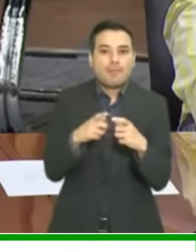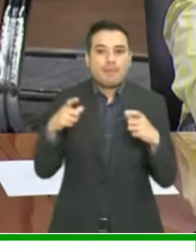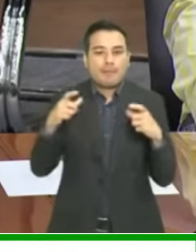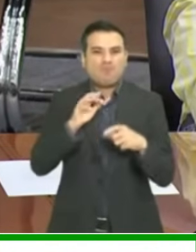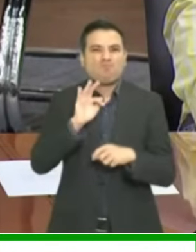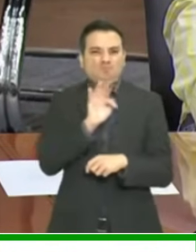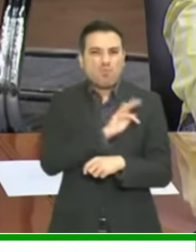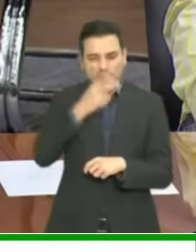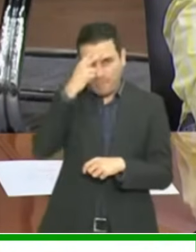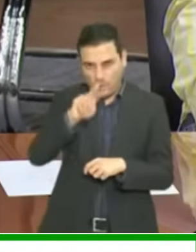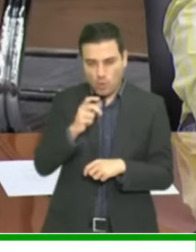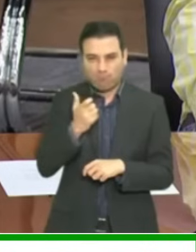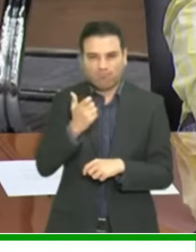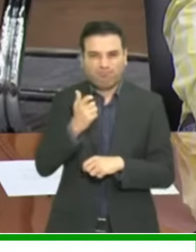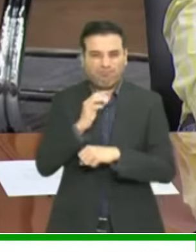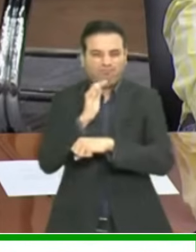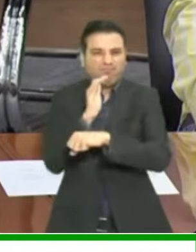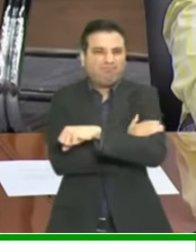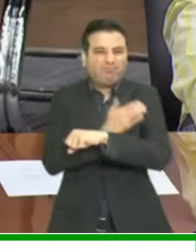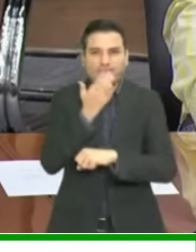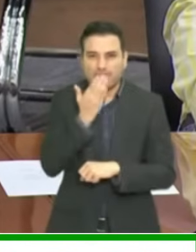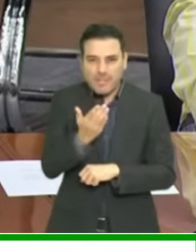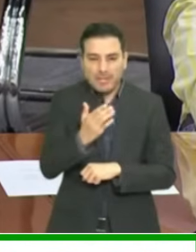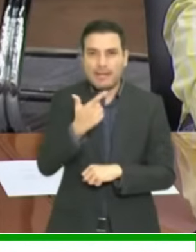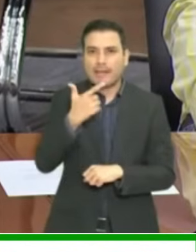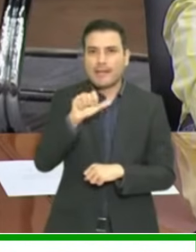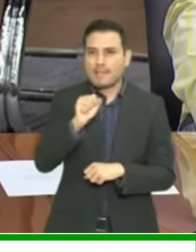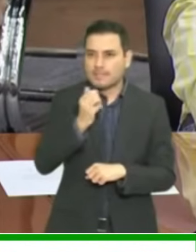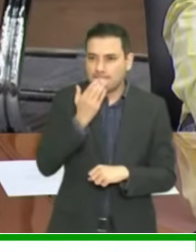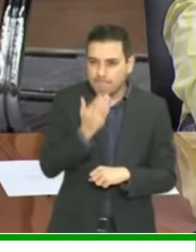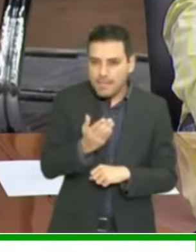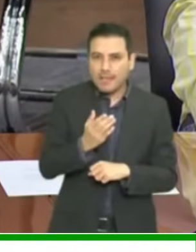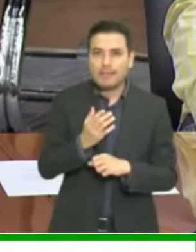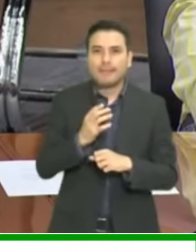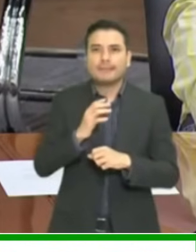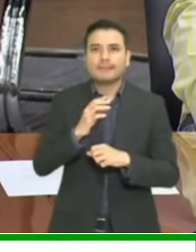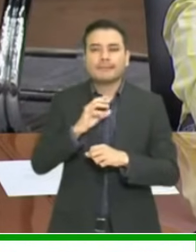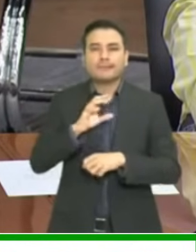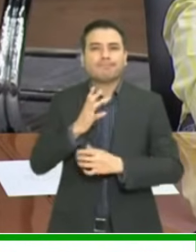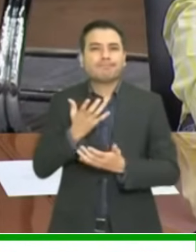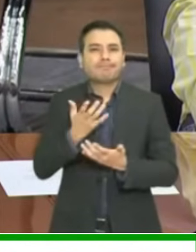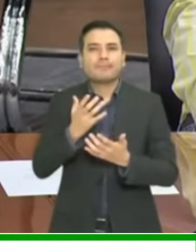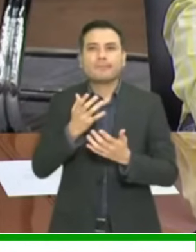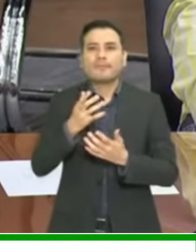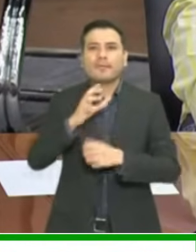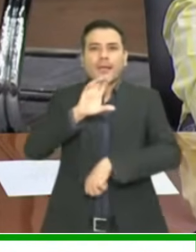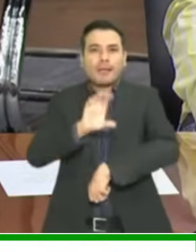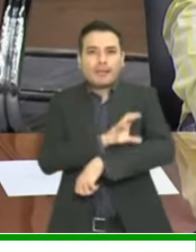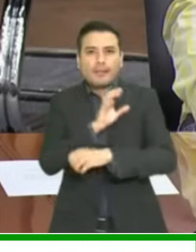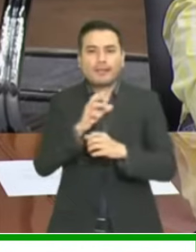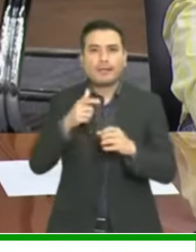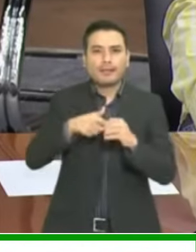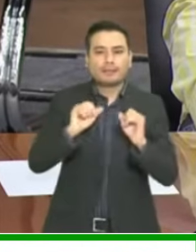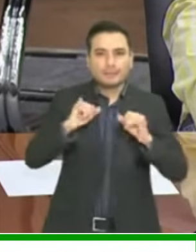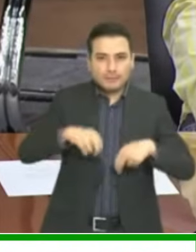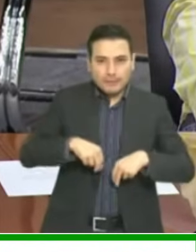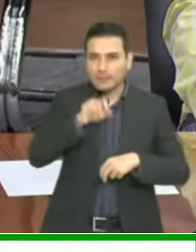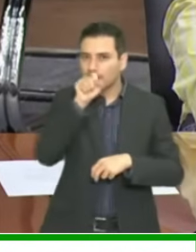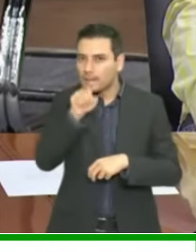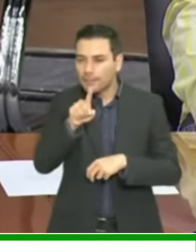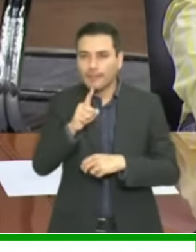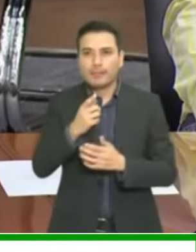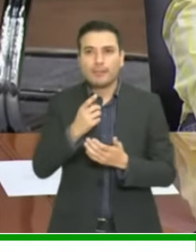convierta en una potencia económica. Queremos que haya gas, que haya energías renovables, que haya electricidad, que haya agua. Aspiramos a